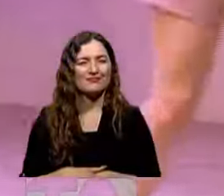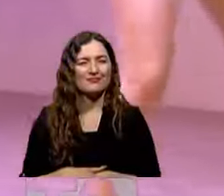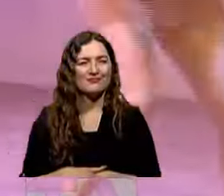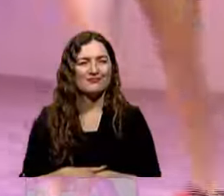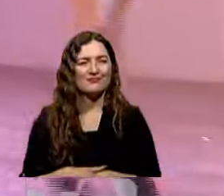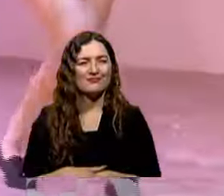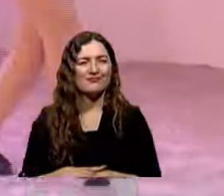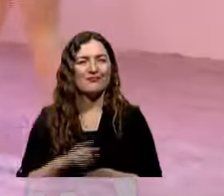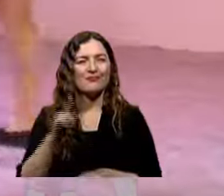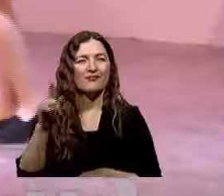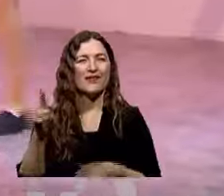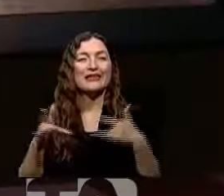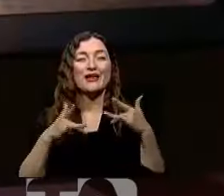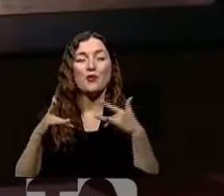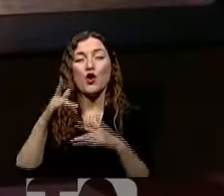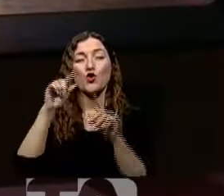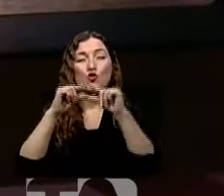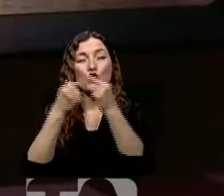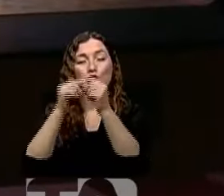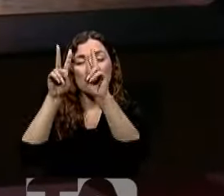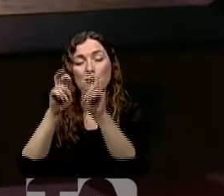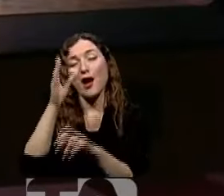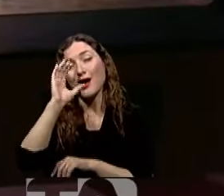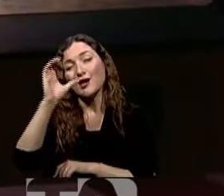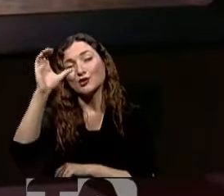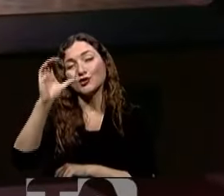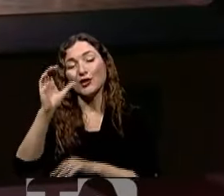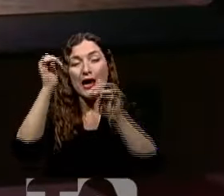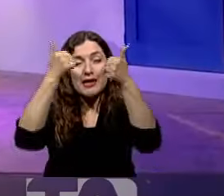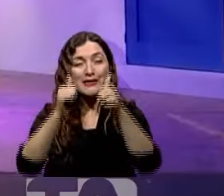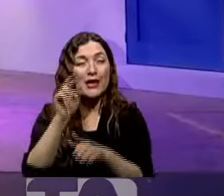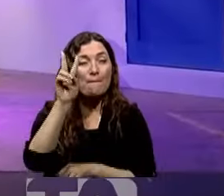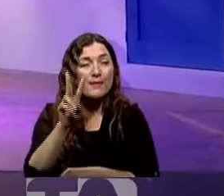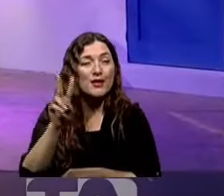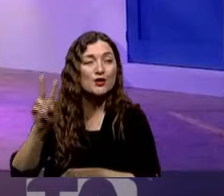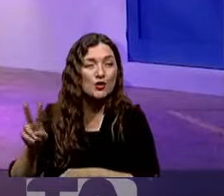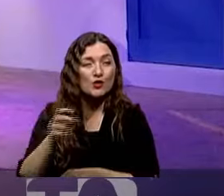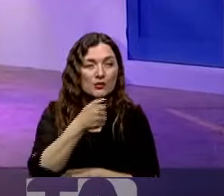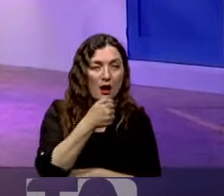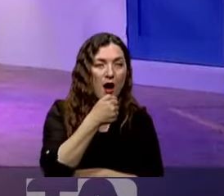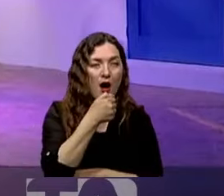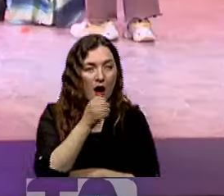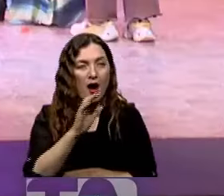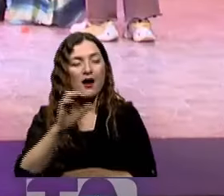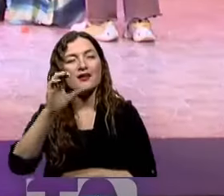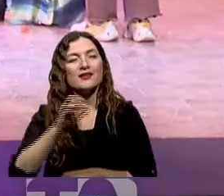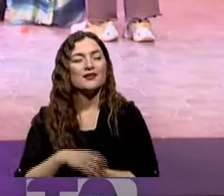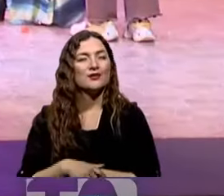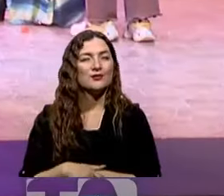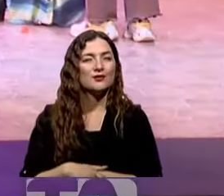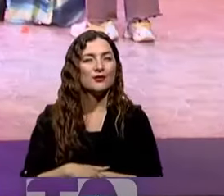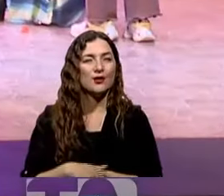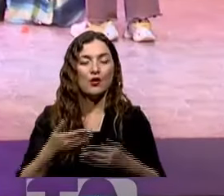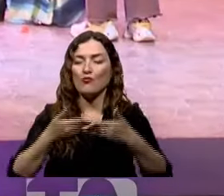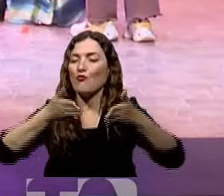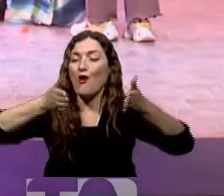El show basado en los hits del grupo ABBA tiene 22 artistas en escena, banda en vivo y mucha diversión. Hay puertas que se abren,